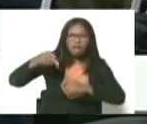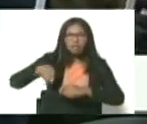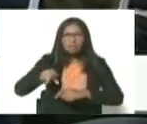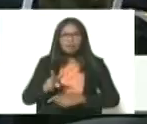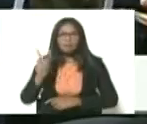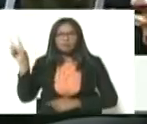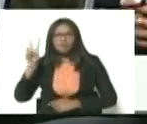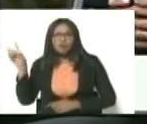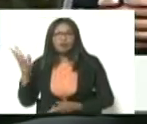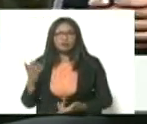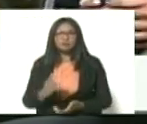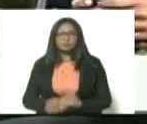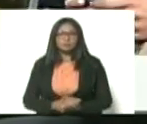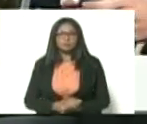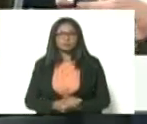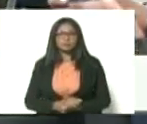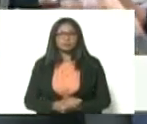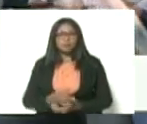entero.